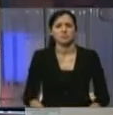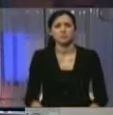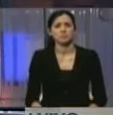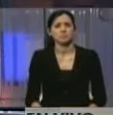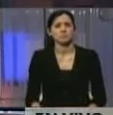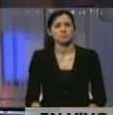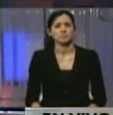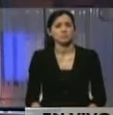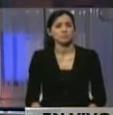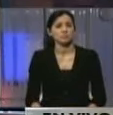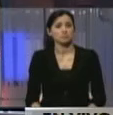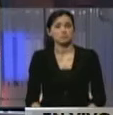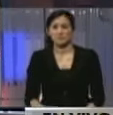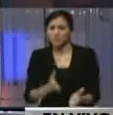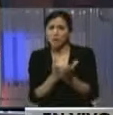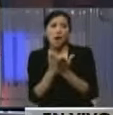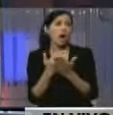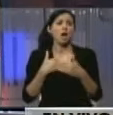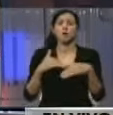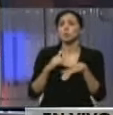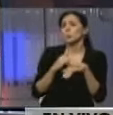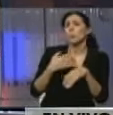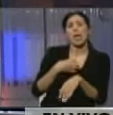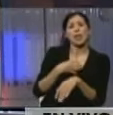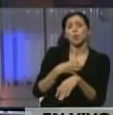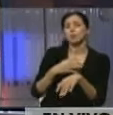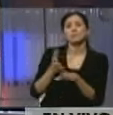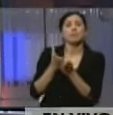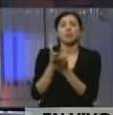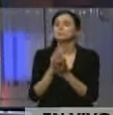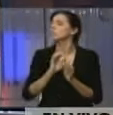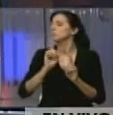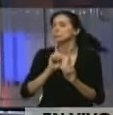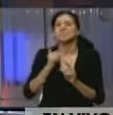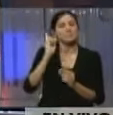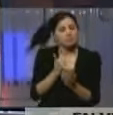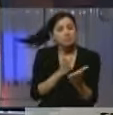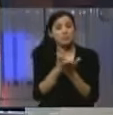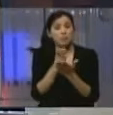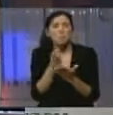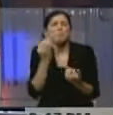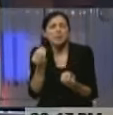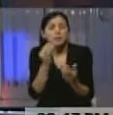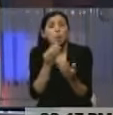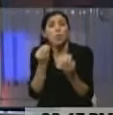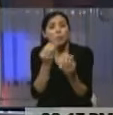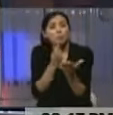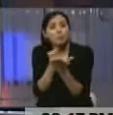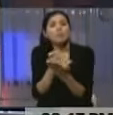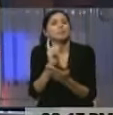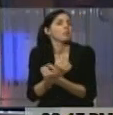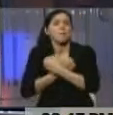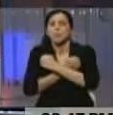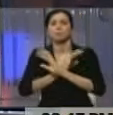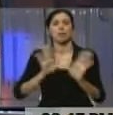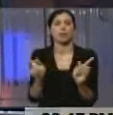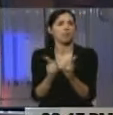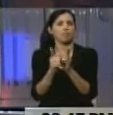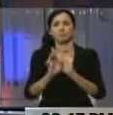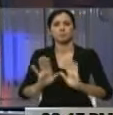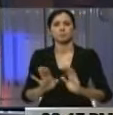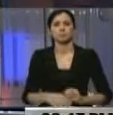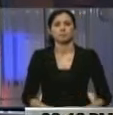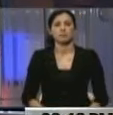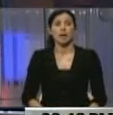Para la lealtad no hacen falta excusas, lo que hace falta es amor. Para la deslealtad sobran las excusas de